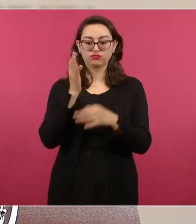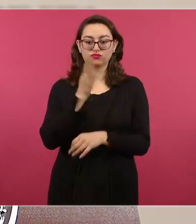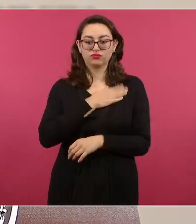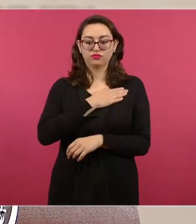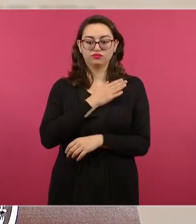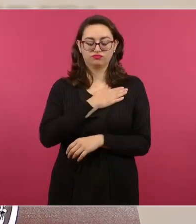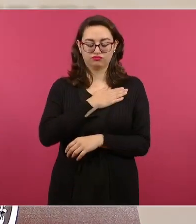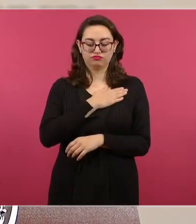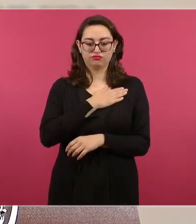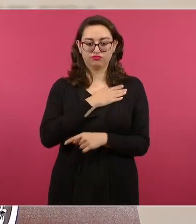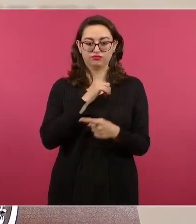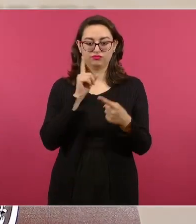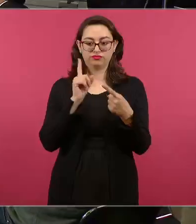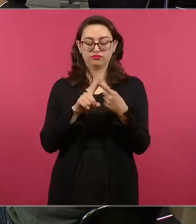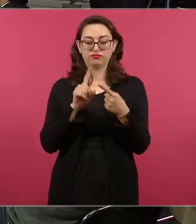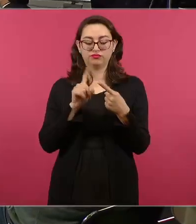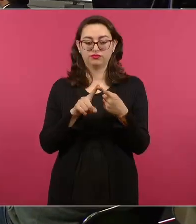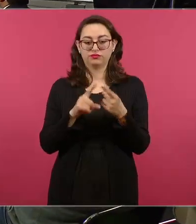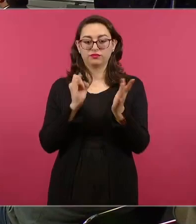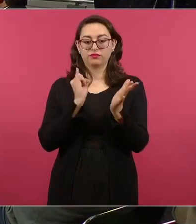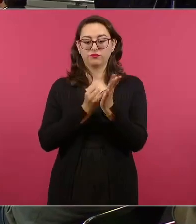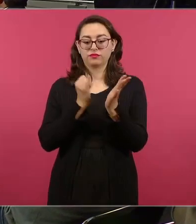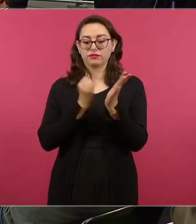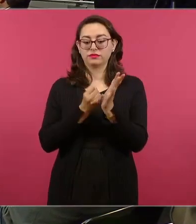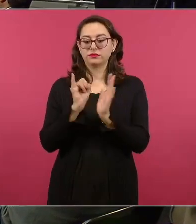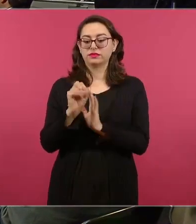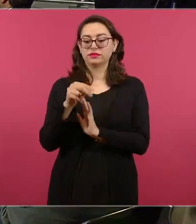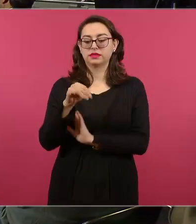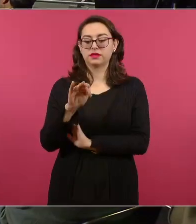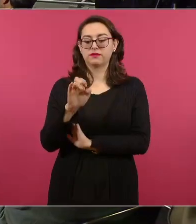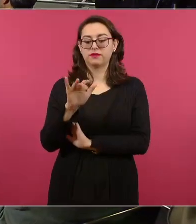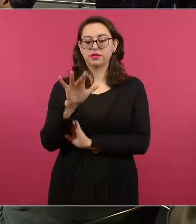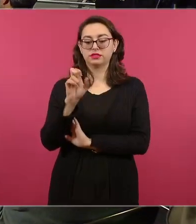Una, que bajó la inflación poquito, pero bajó.